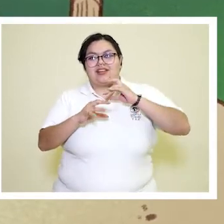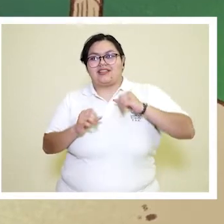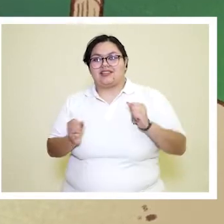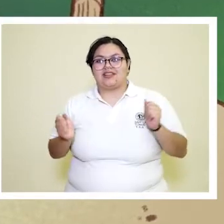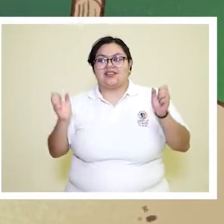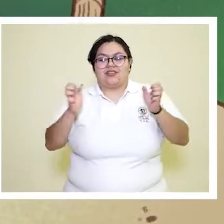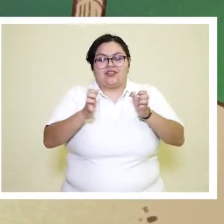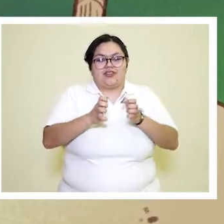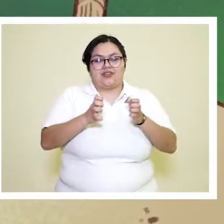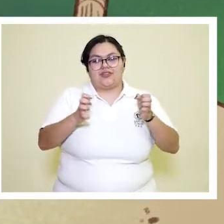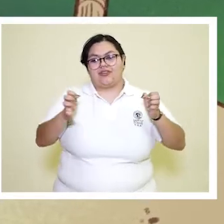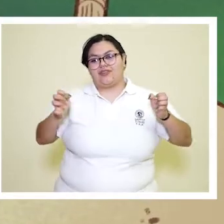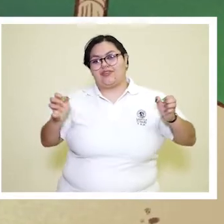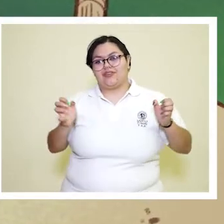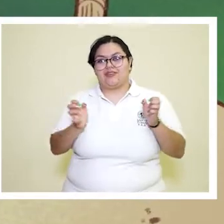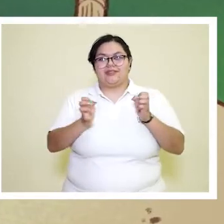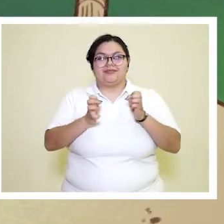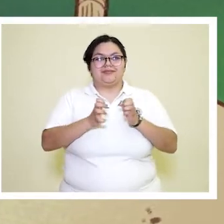guitarras y